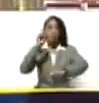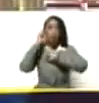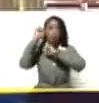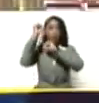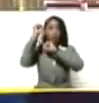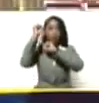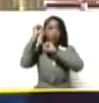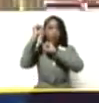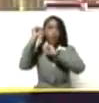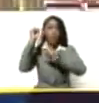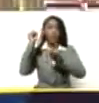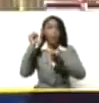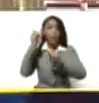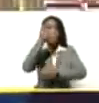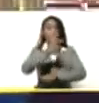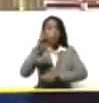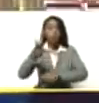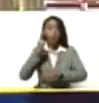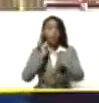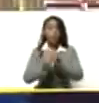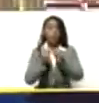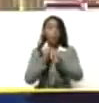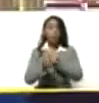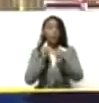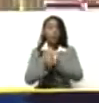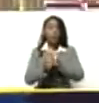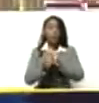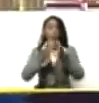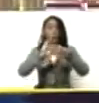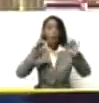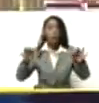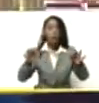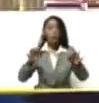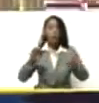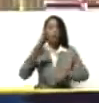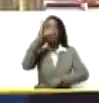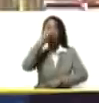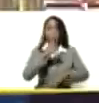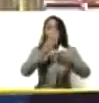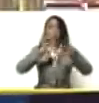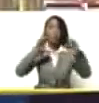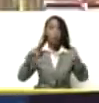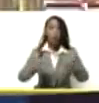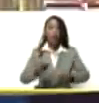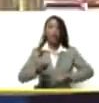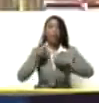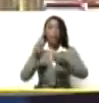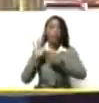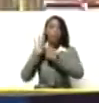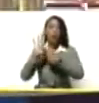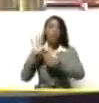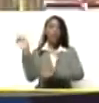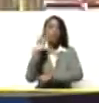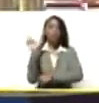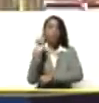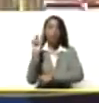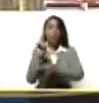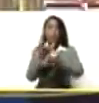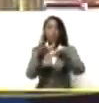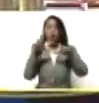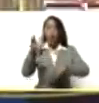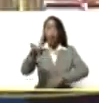de los atletas y para atletas olímpicos y paraolímpicos que le dieron a venezuela el brillo de